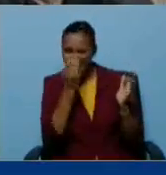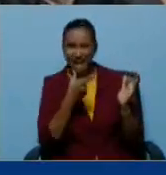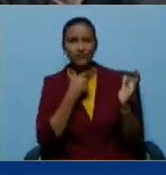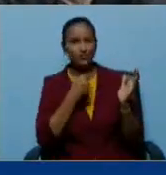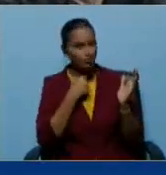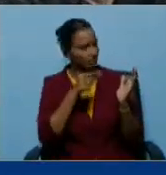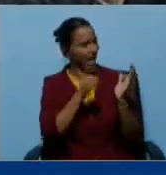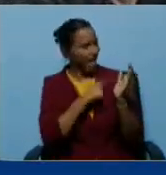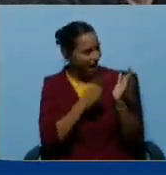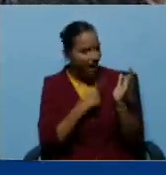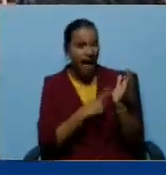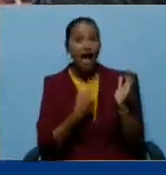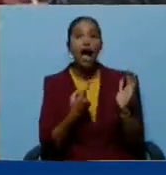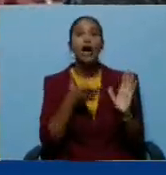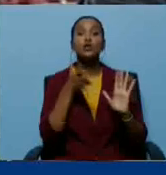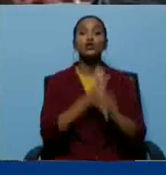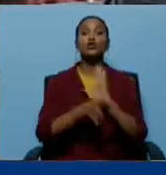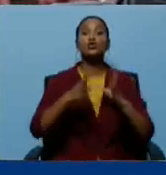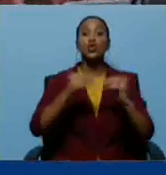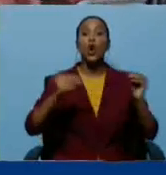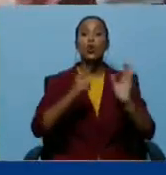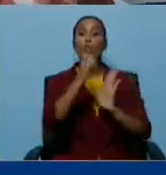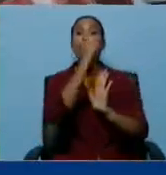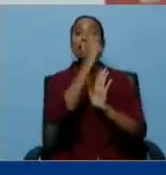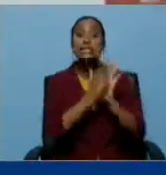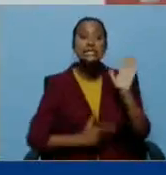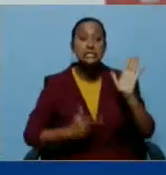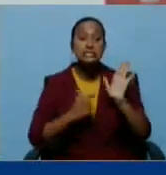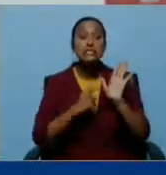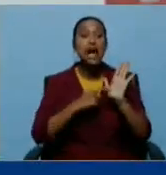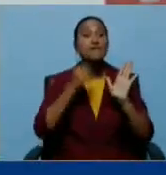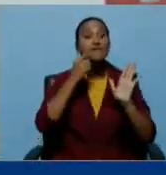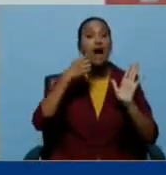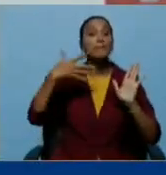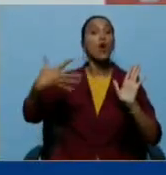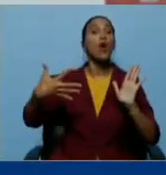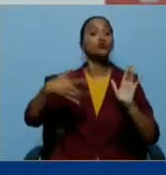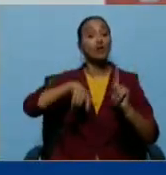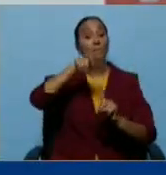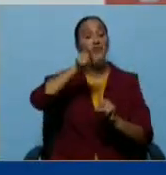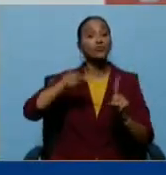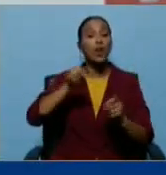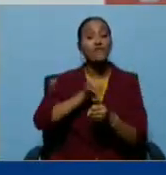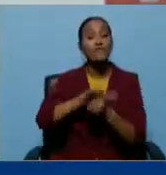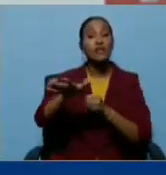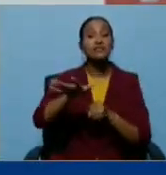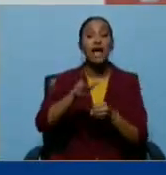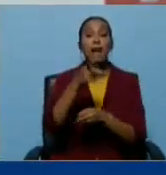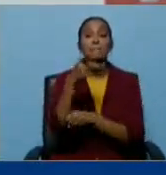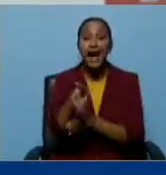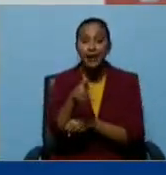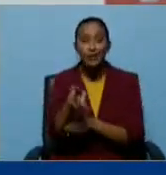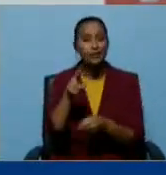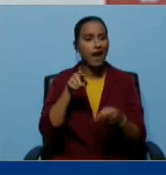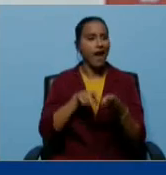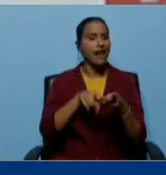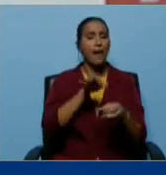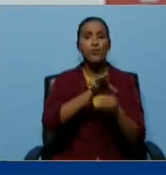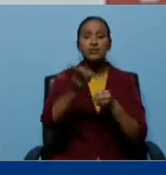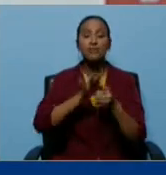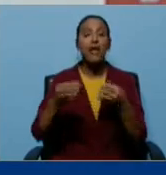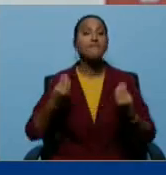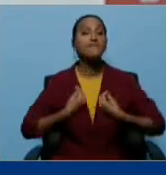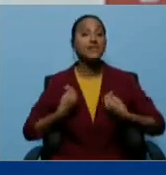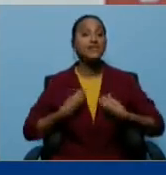Tenían la lista de todos los influencers parroquiales, municipales, estadales. Los amenazaron a